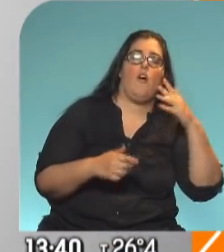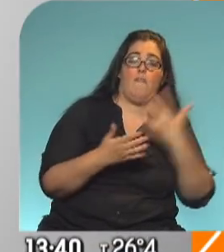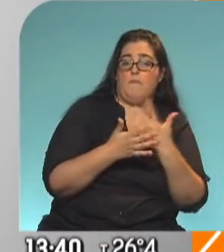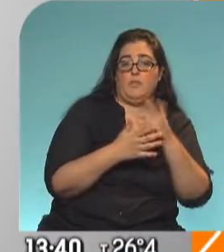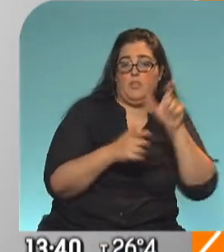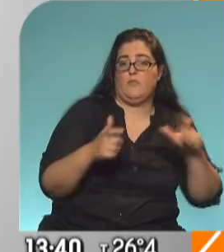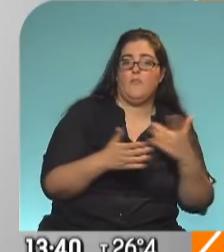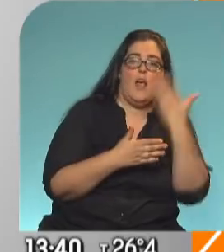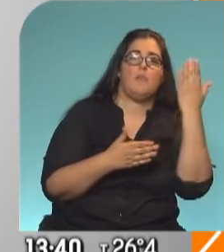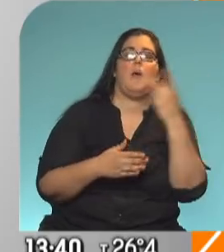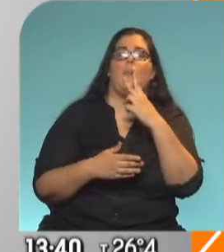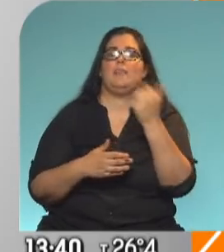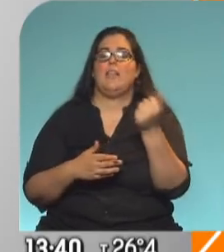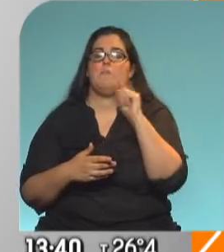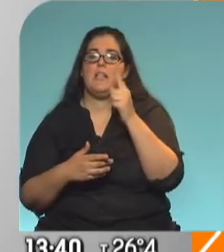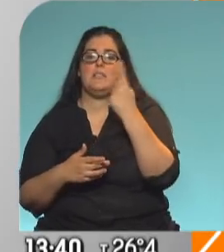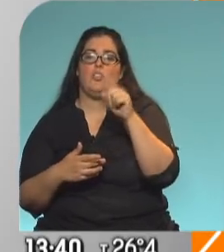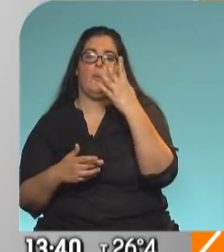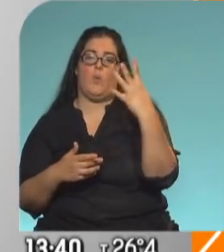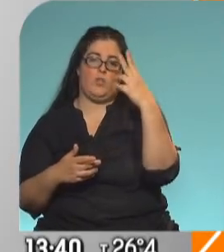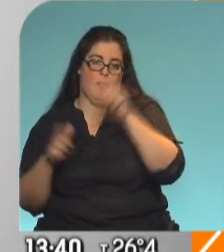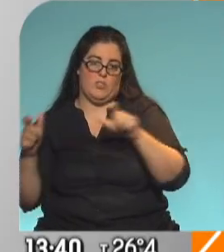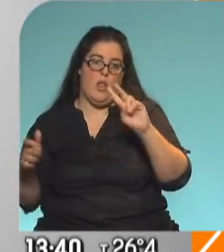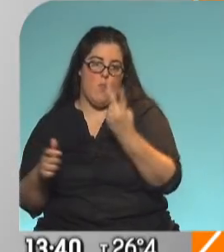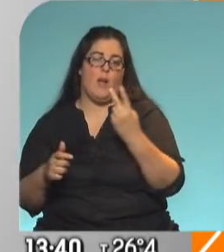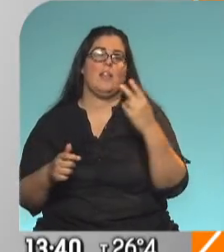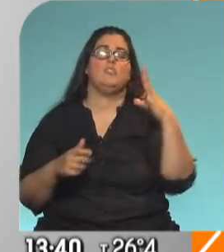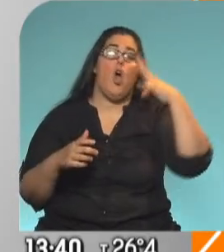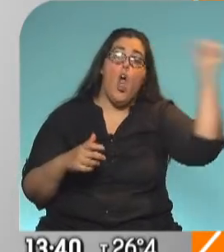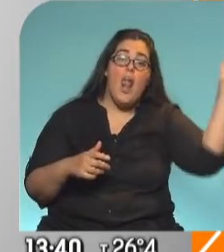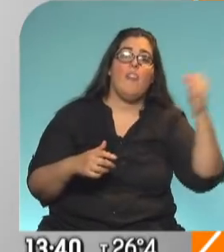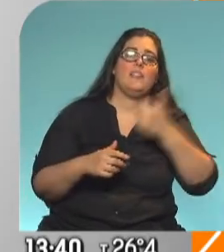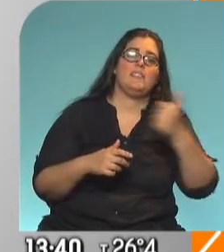1.477.555 casos, 26.124 muertos. Y Holanda con